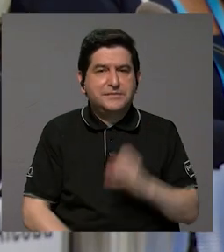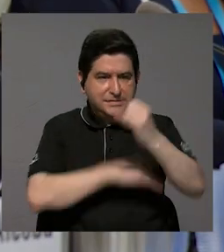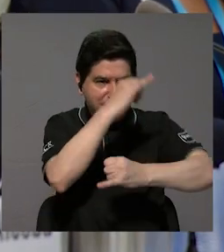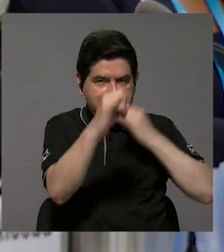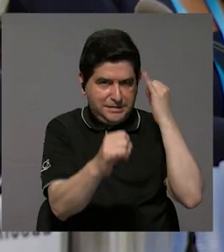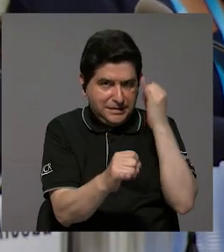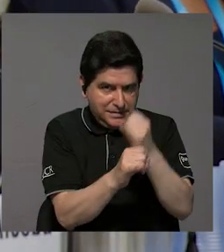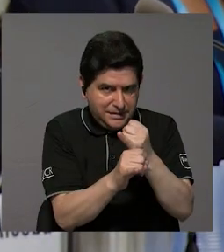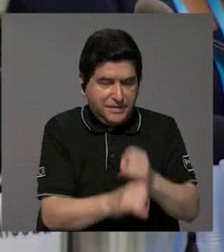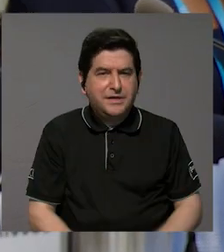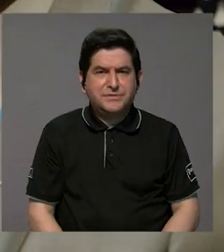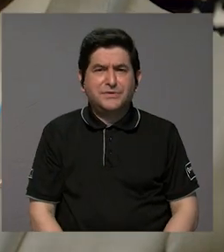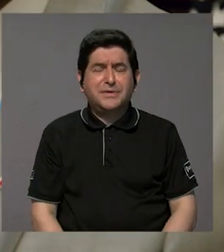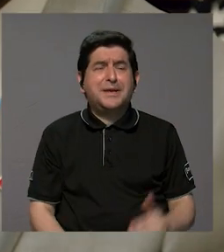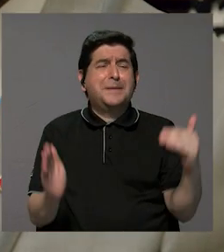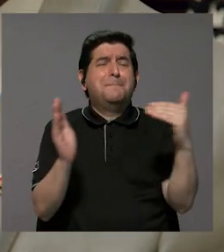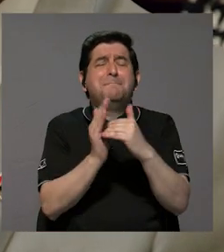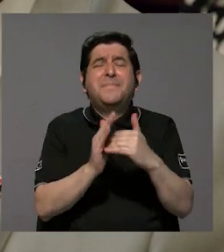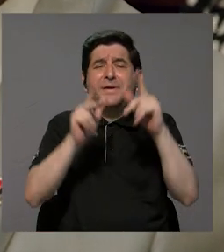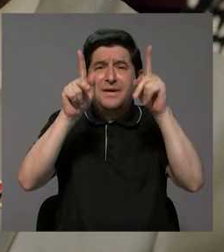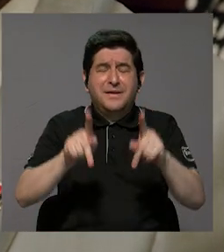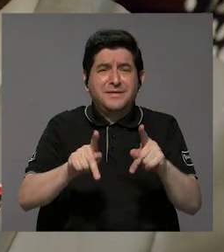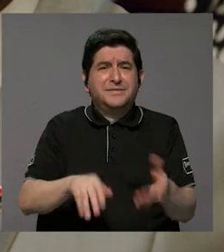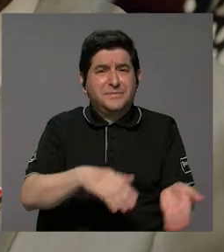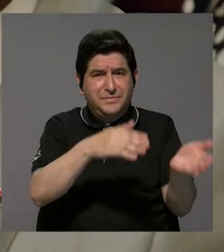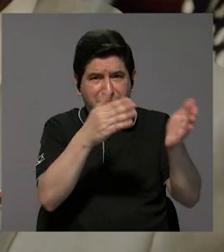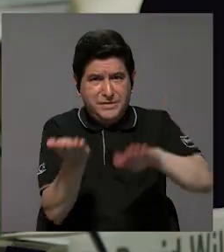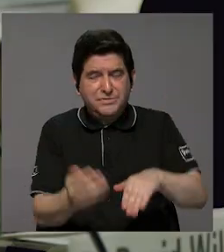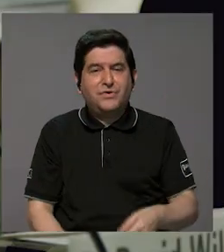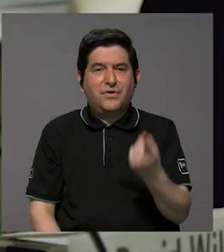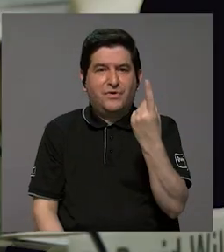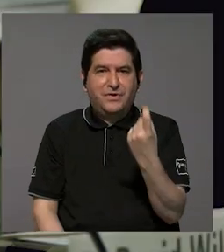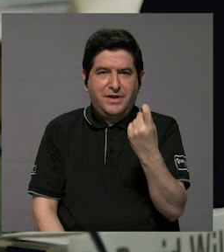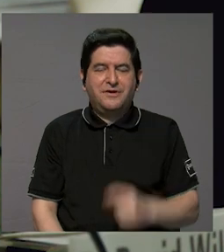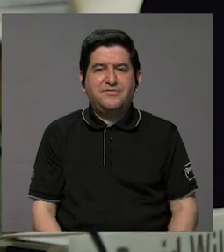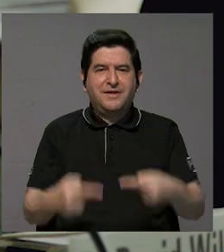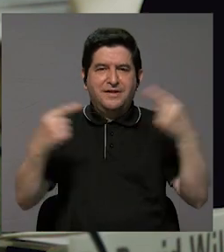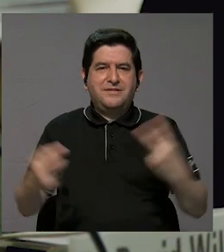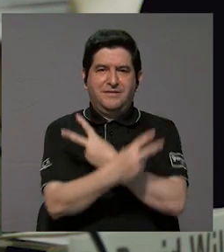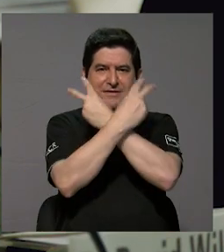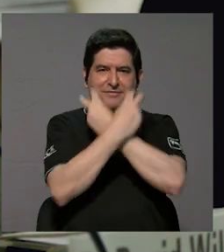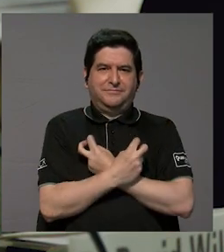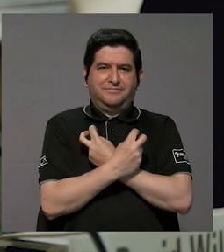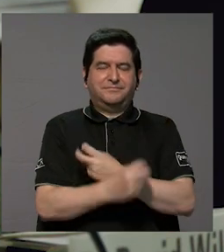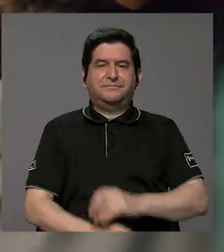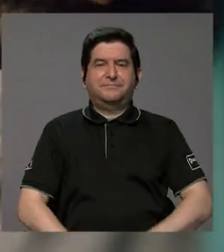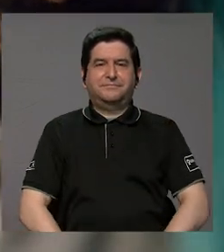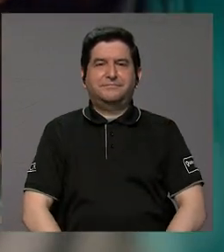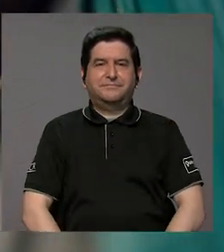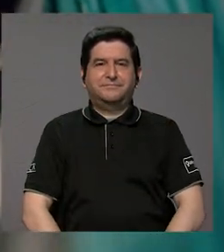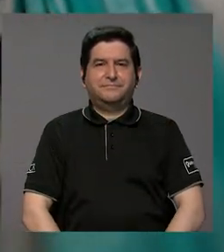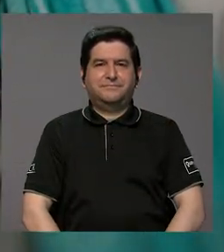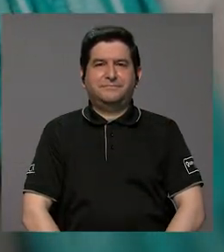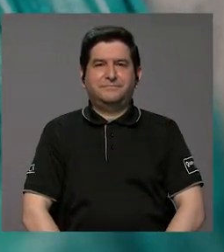nivel internacional, todavía miles de vidas se pierden por falta de antivenenos.